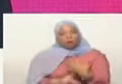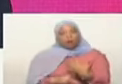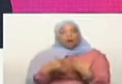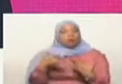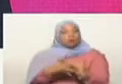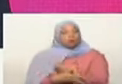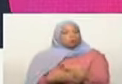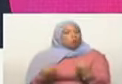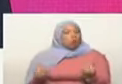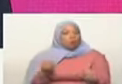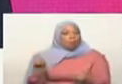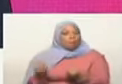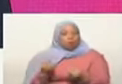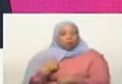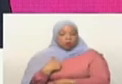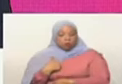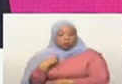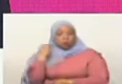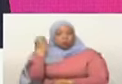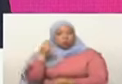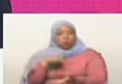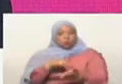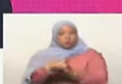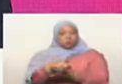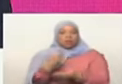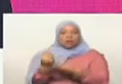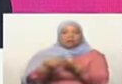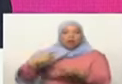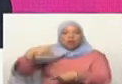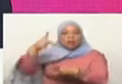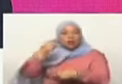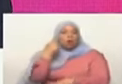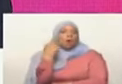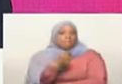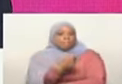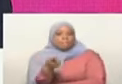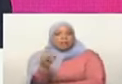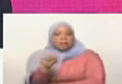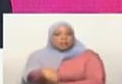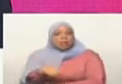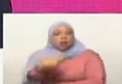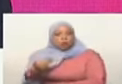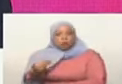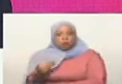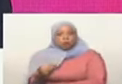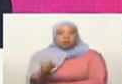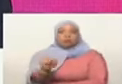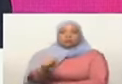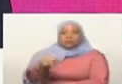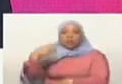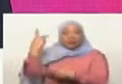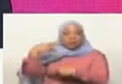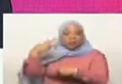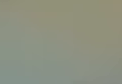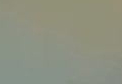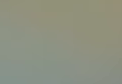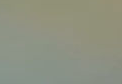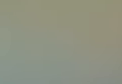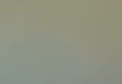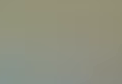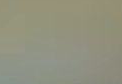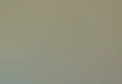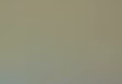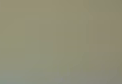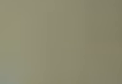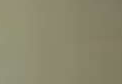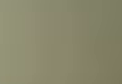venía aterrizando, hicimos un TikTok, ¿ustedes lo vieron? Vamos a ver el TikTok, adelante. Ahí está